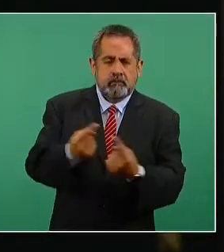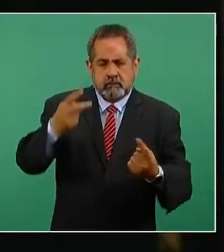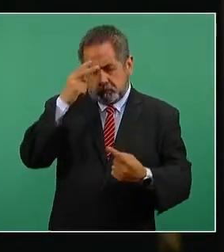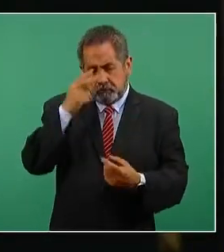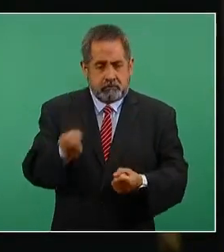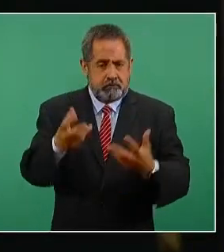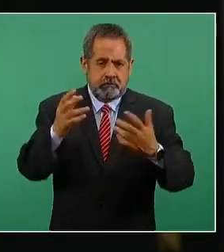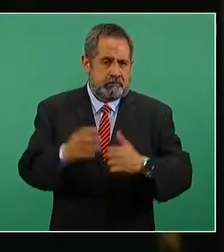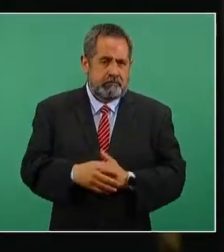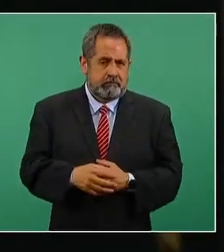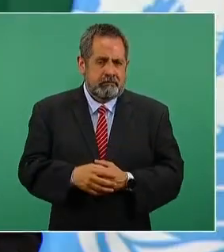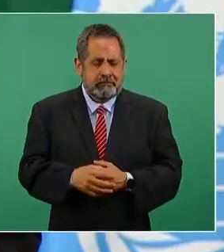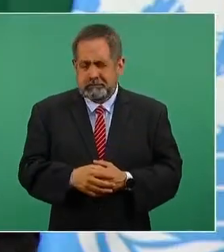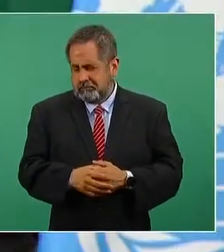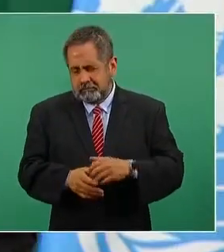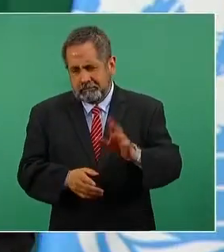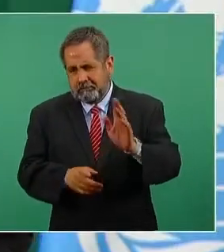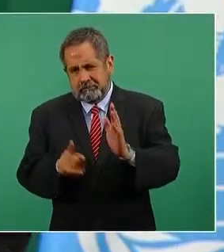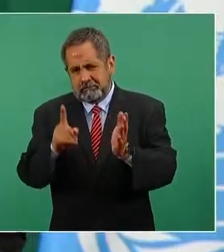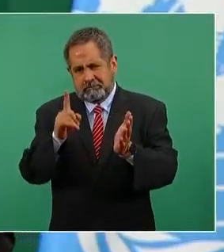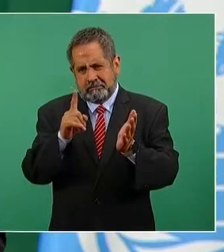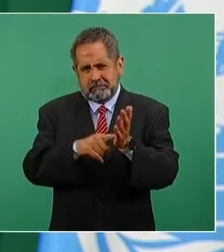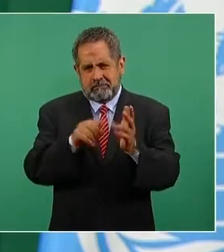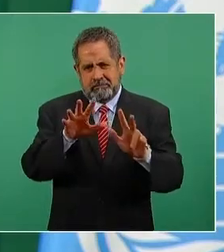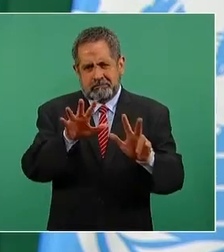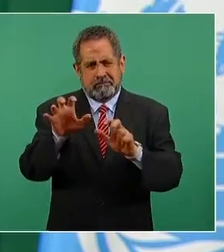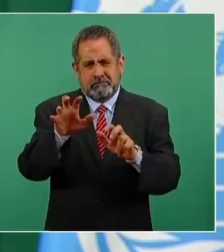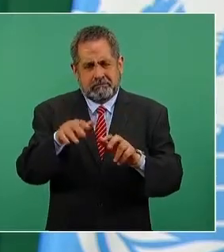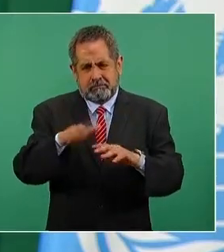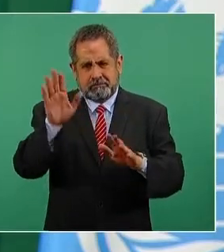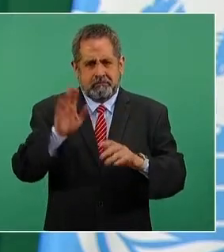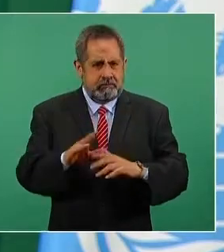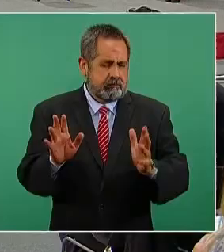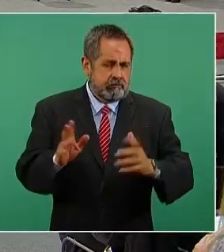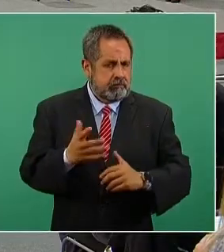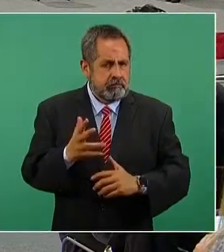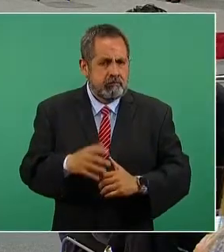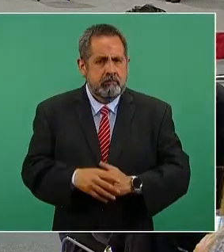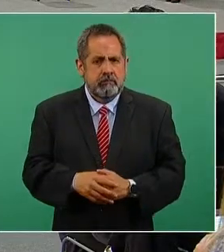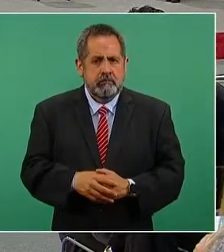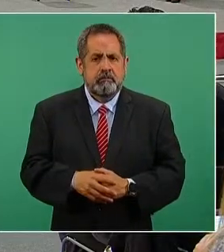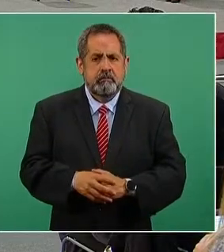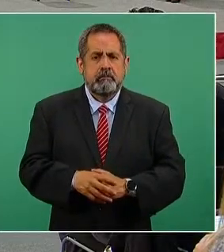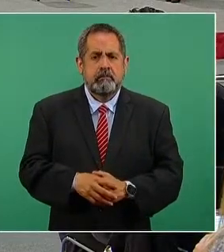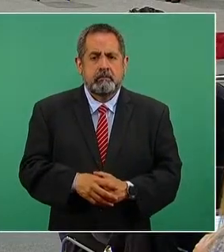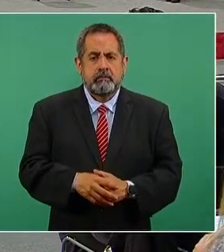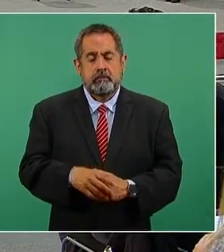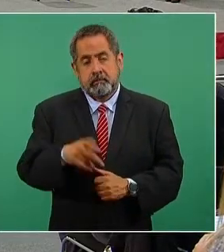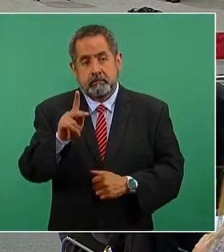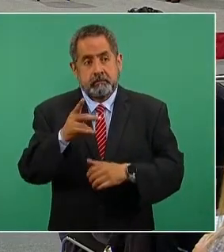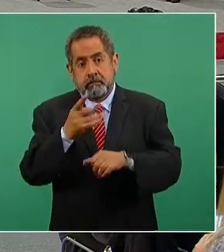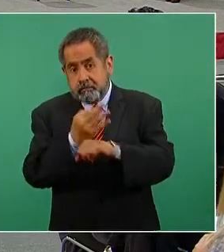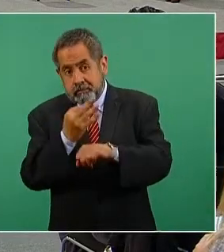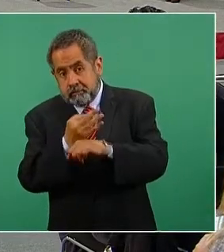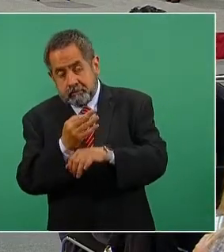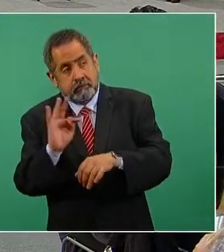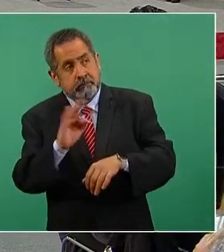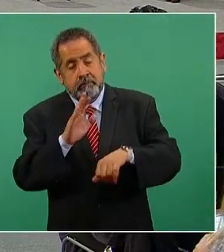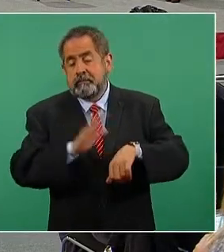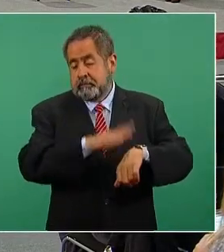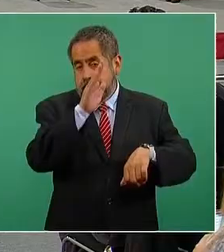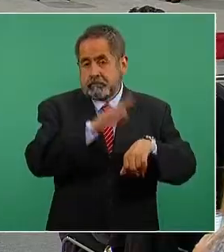No, 1,800 son los que tenemos, según el INAMI. 1,800. Sí, pero en Estados Unidos puede ser mucho